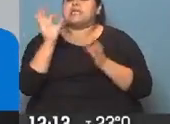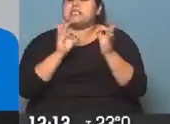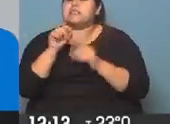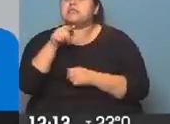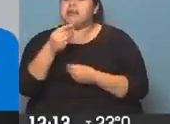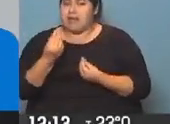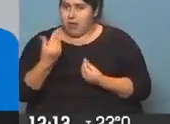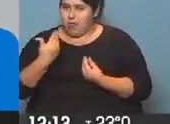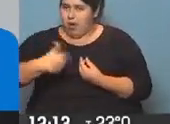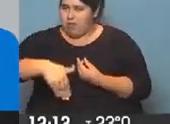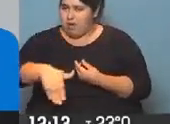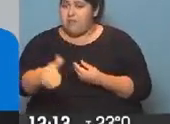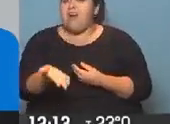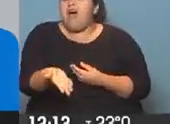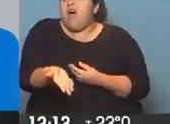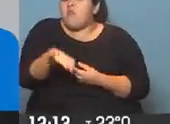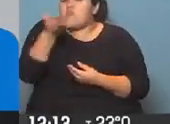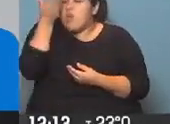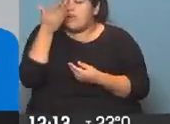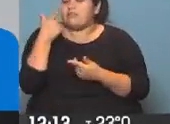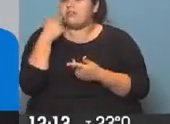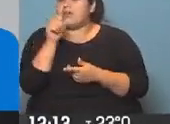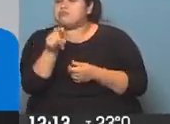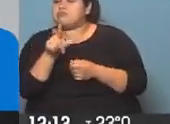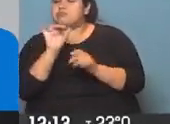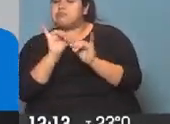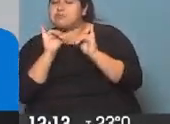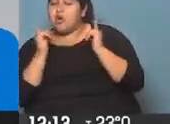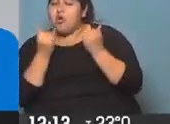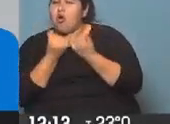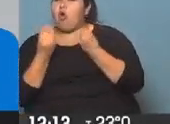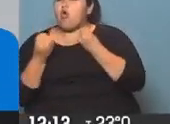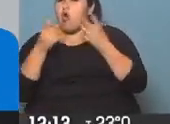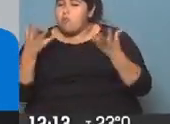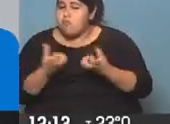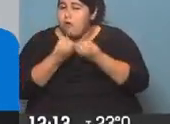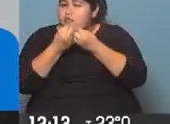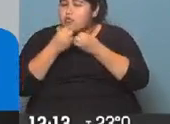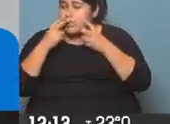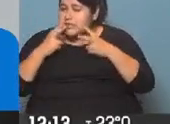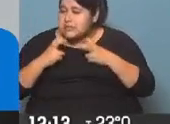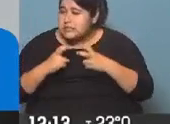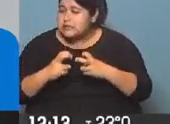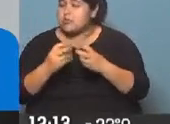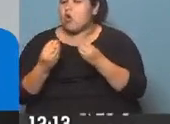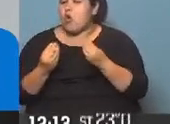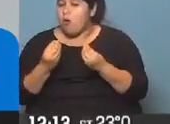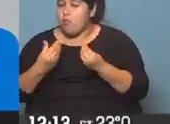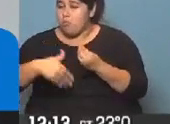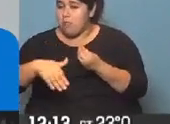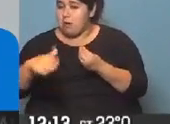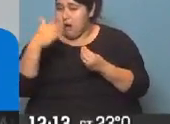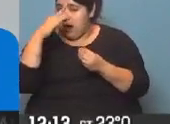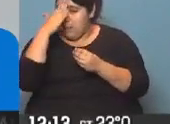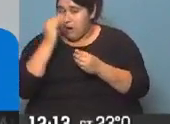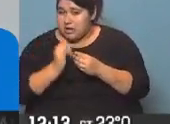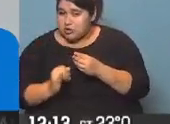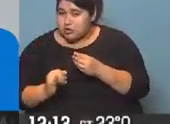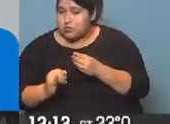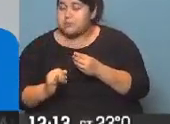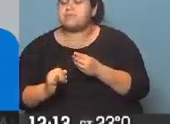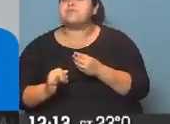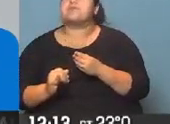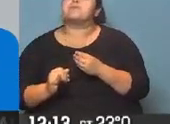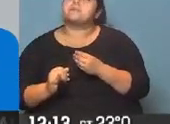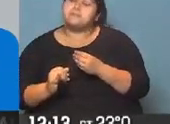llegar a aumentar si hablamos con una evaluación que ustedes desde UNICEF podrían realizar a partir de marzo también? Claro, y un poco lo que venimos planteando es